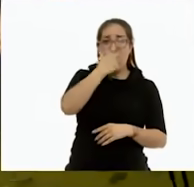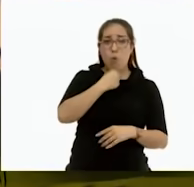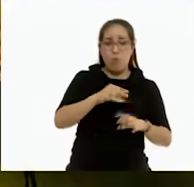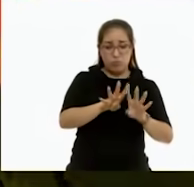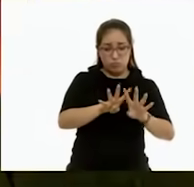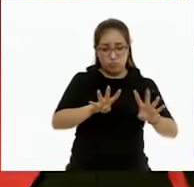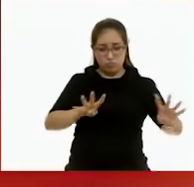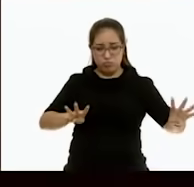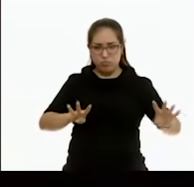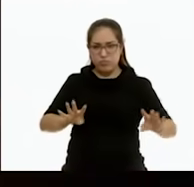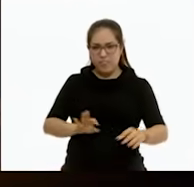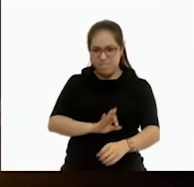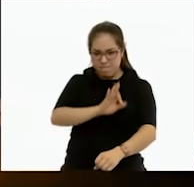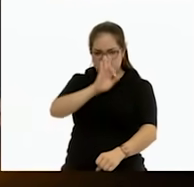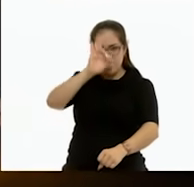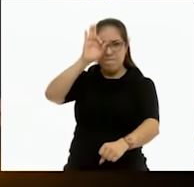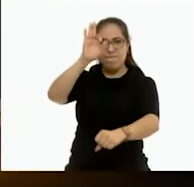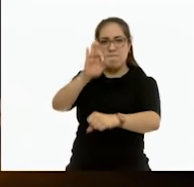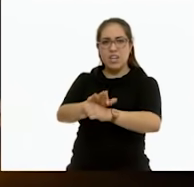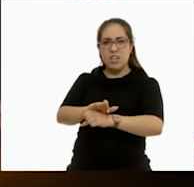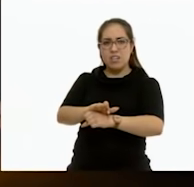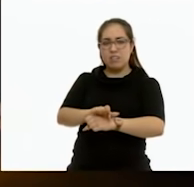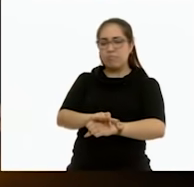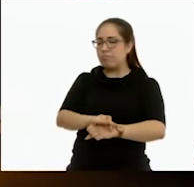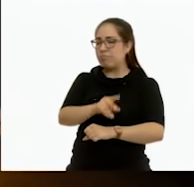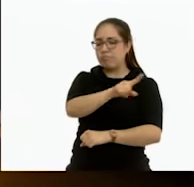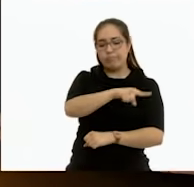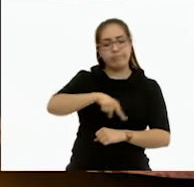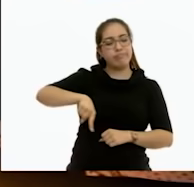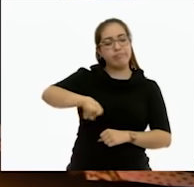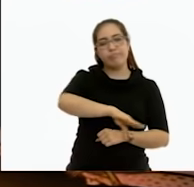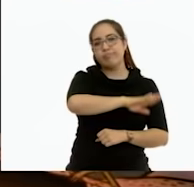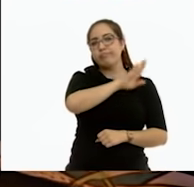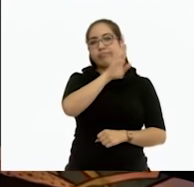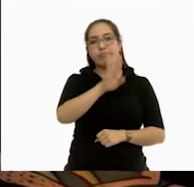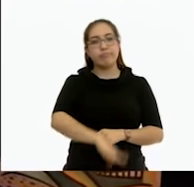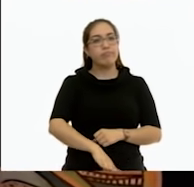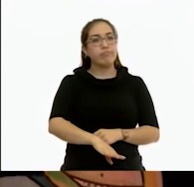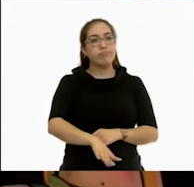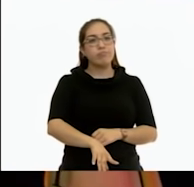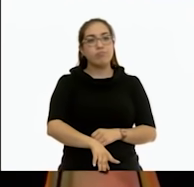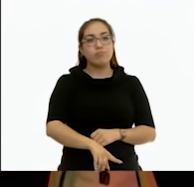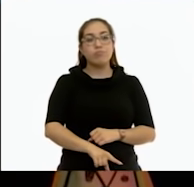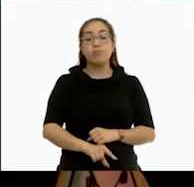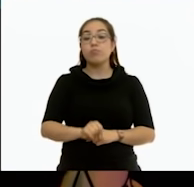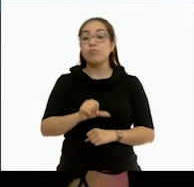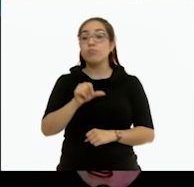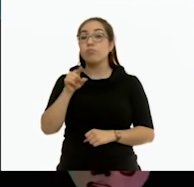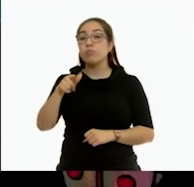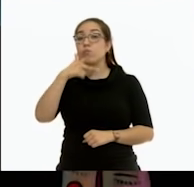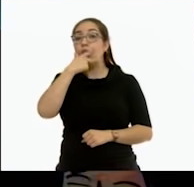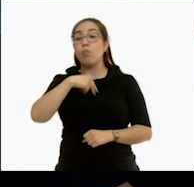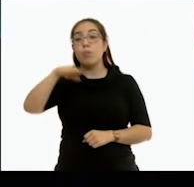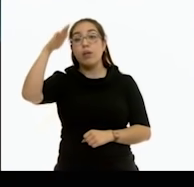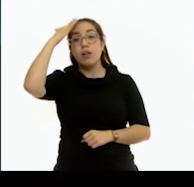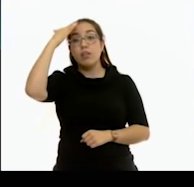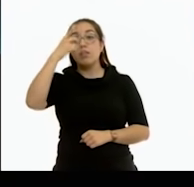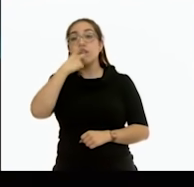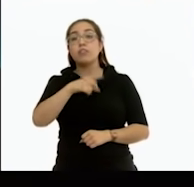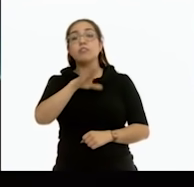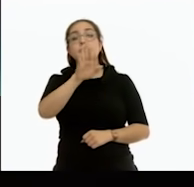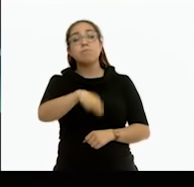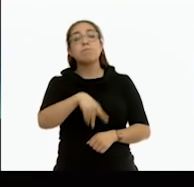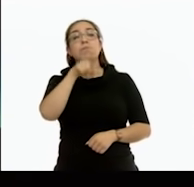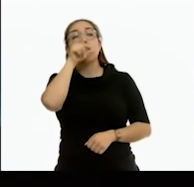cai, napo wisaim, pisacame, titeacame, amanabito, uca, goco babase